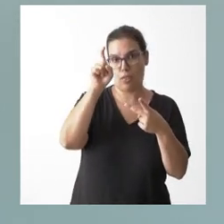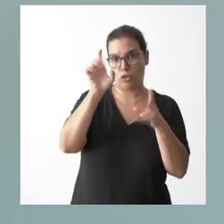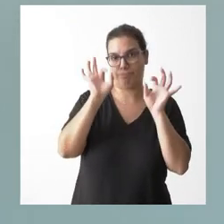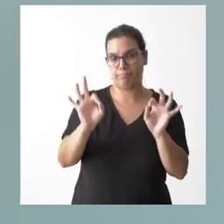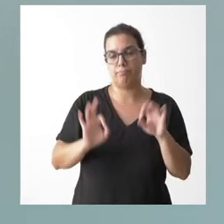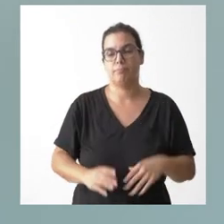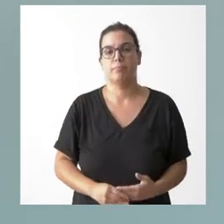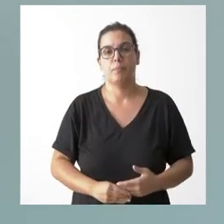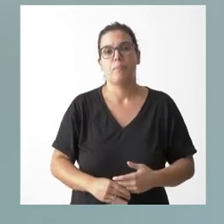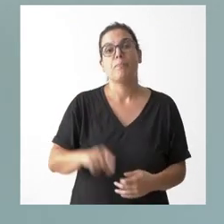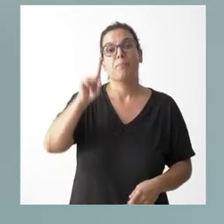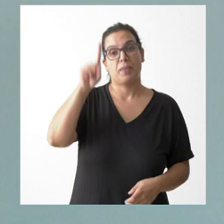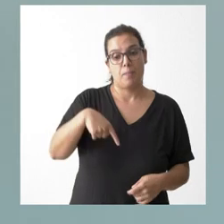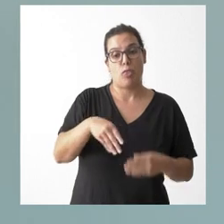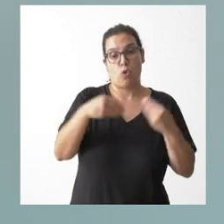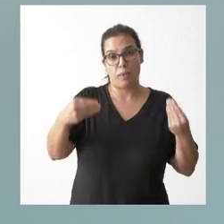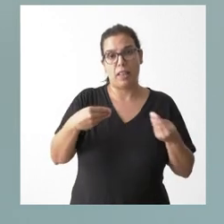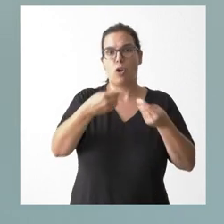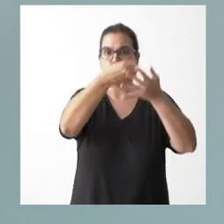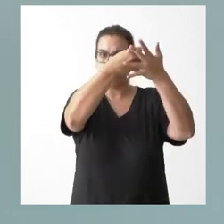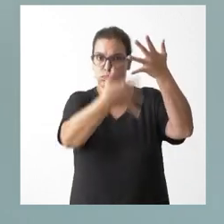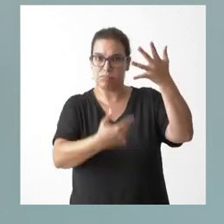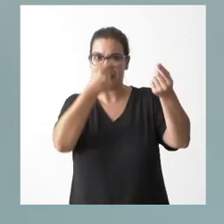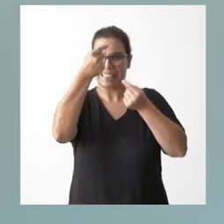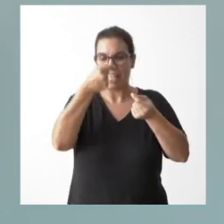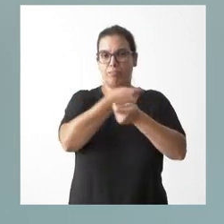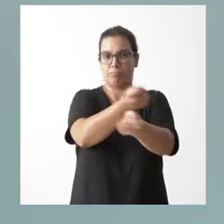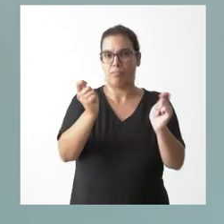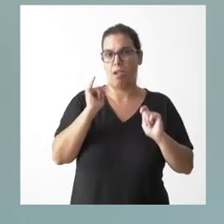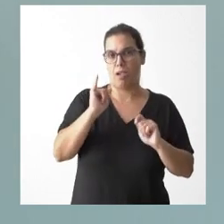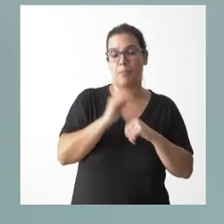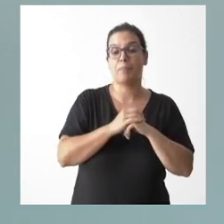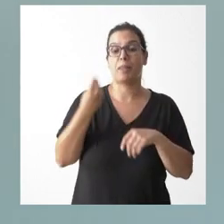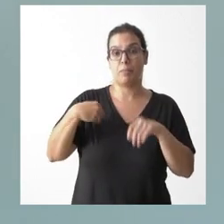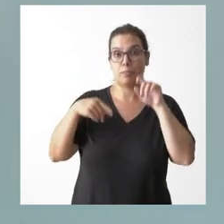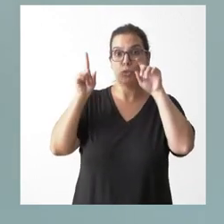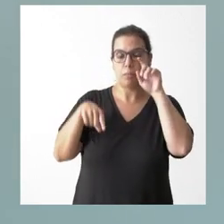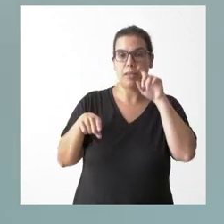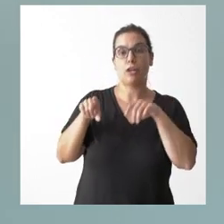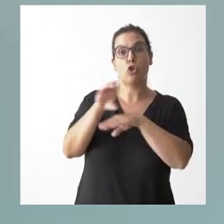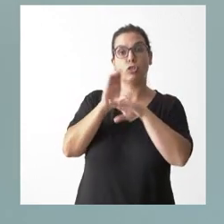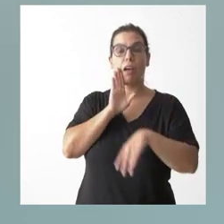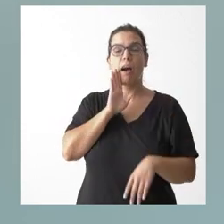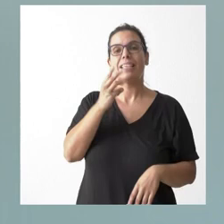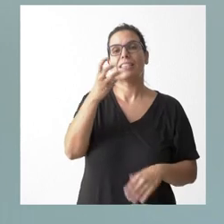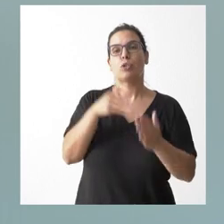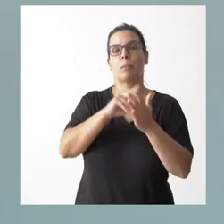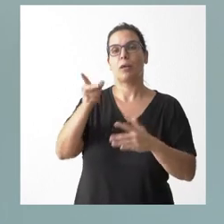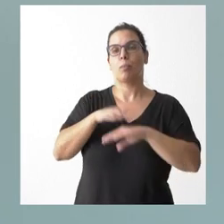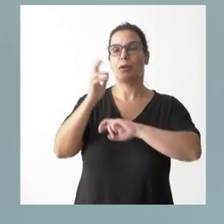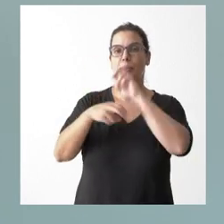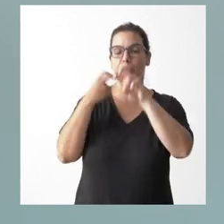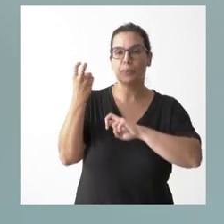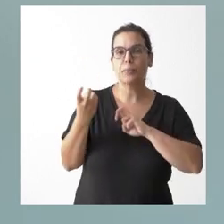educativo. Tienen ustedes también una relación del contenido de los mismos. En esa misma consejería, 300.000 euros para la renovación y el refuerzo del